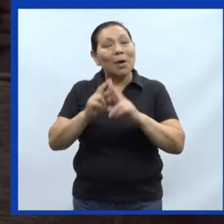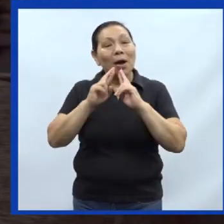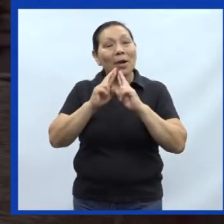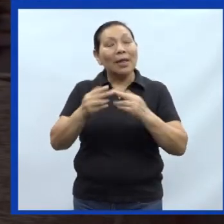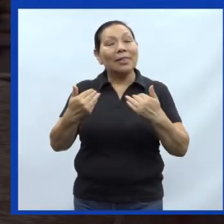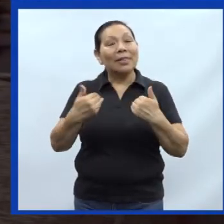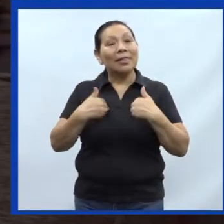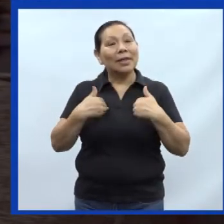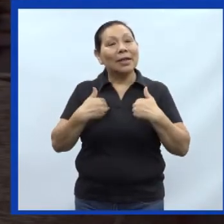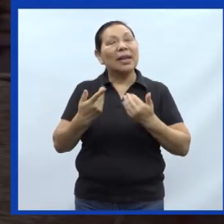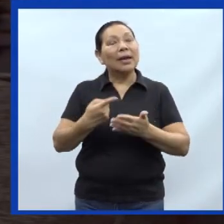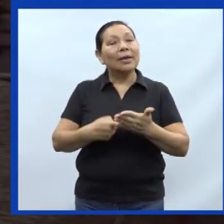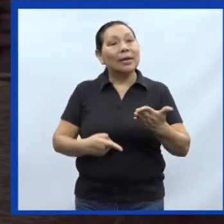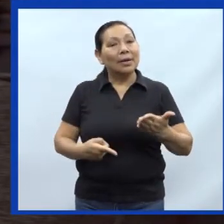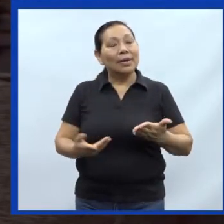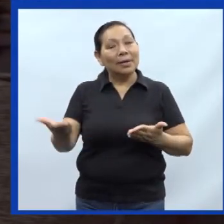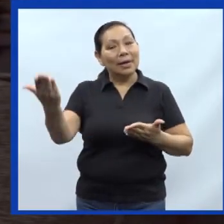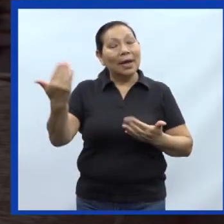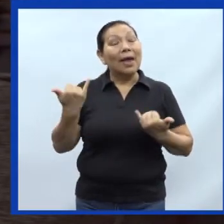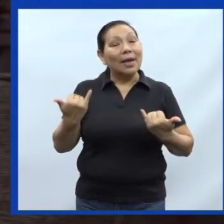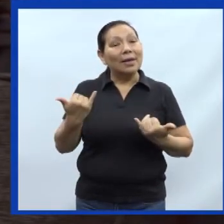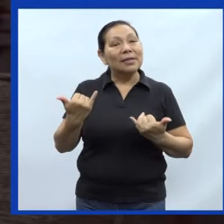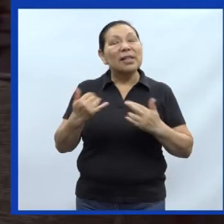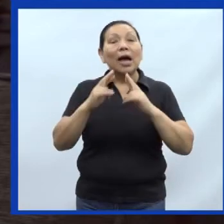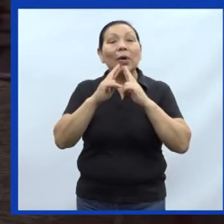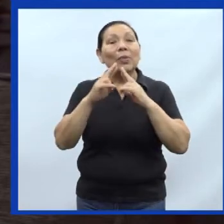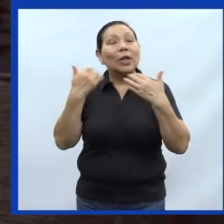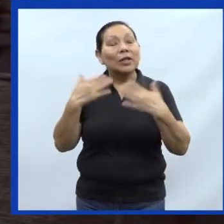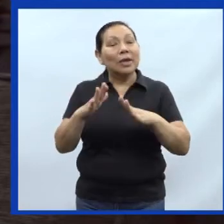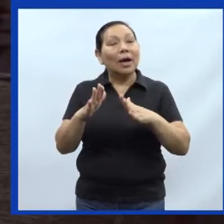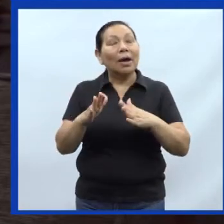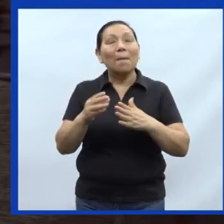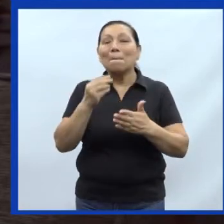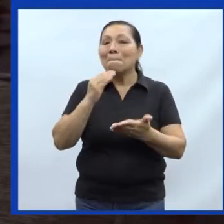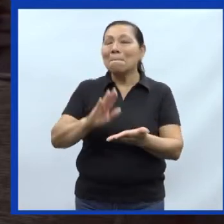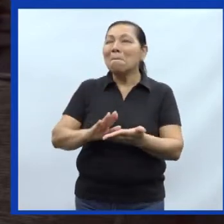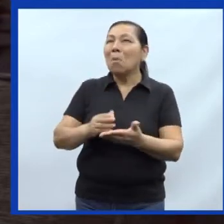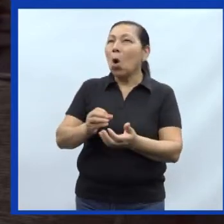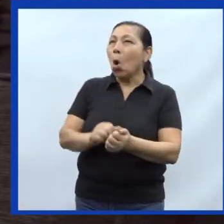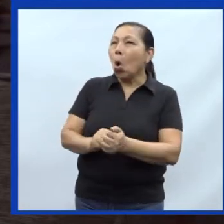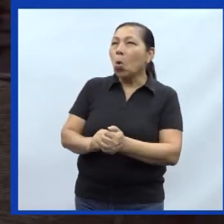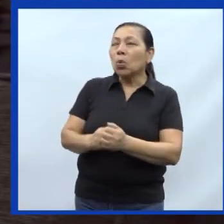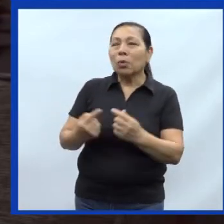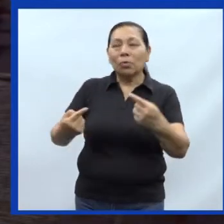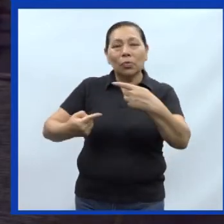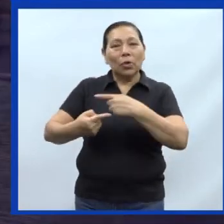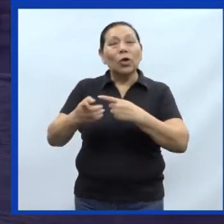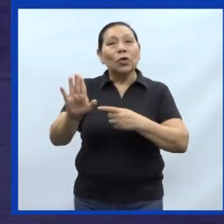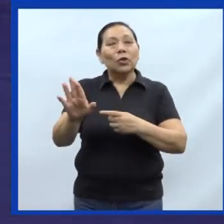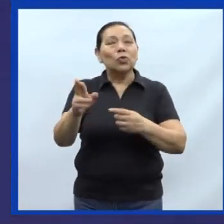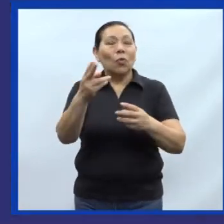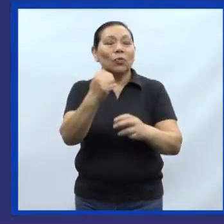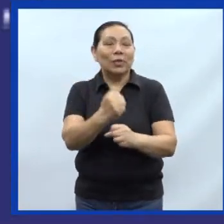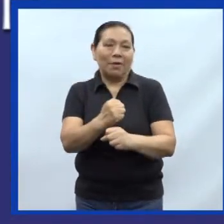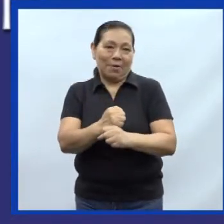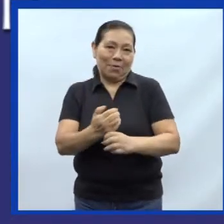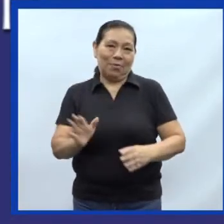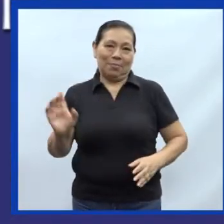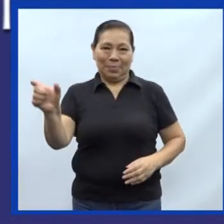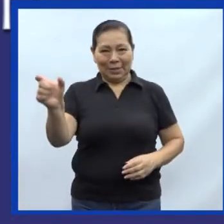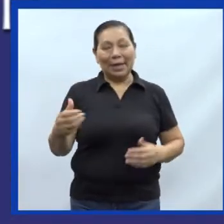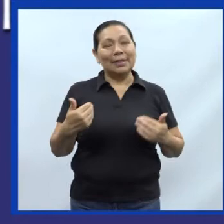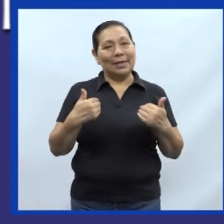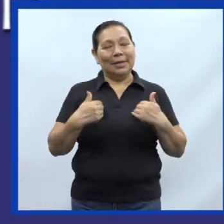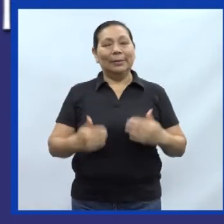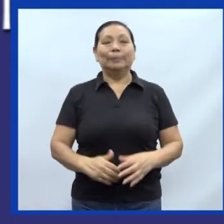resolverlo va a tener que considerar que está resolviendo ya un acto lesivo o una controversia de fondo.